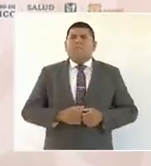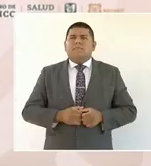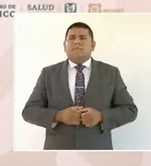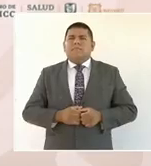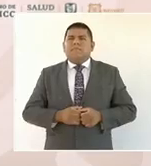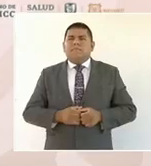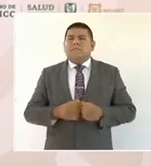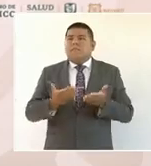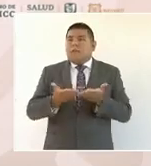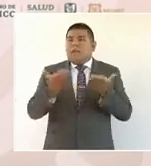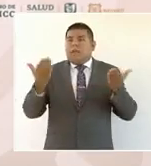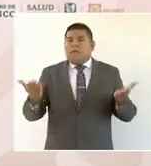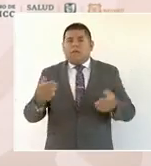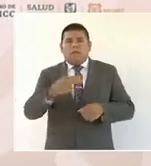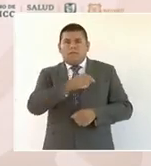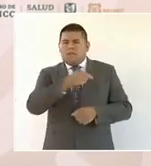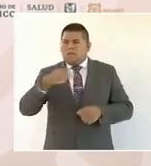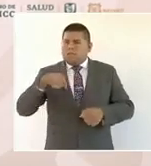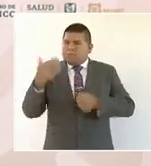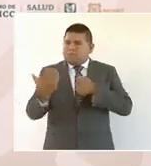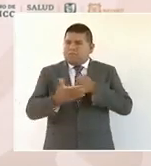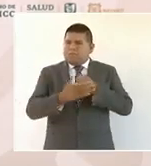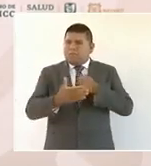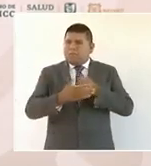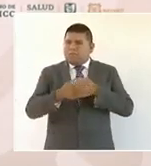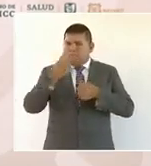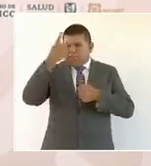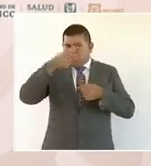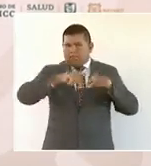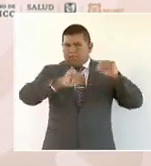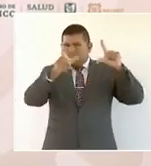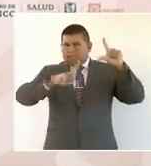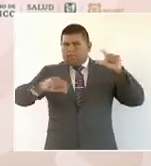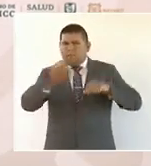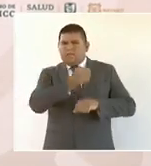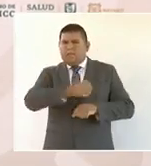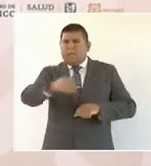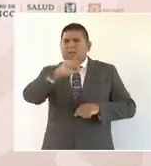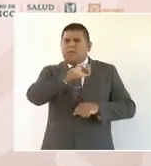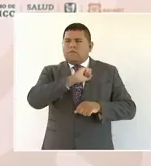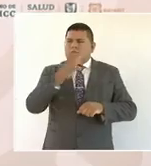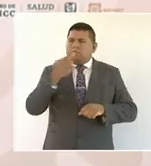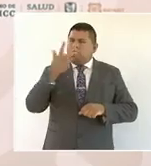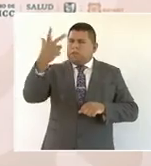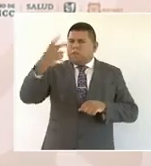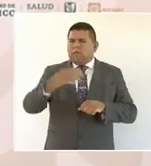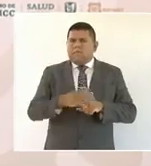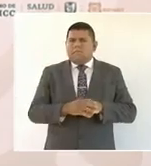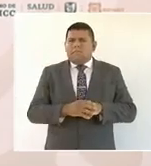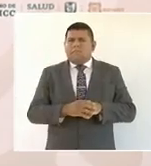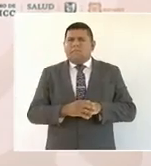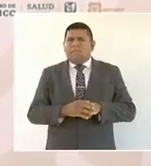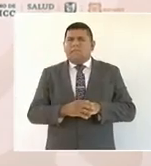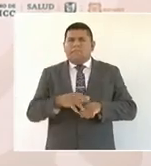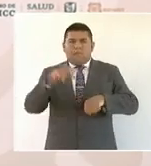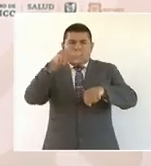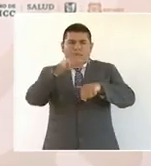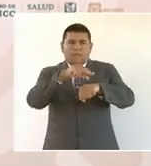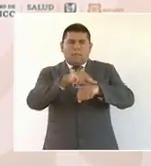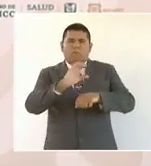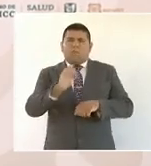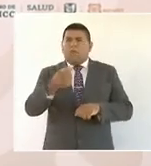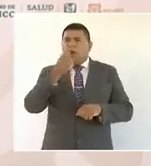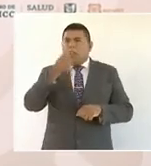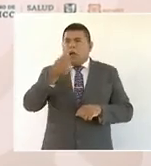Y vamos a mejorar el sistema de salud, no van a faltar los